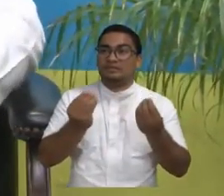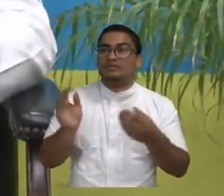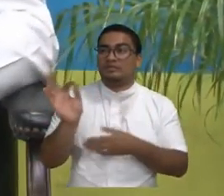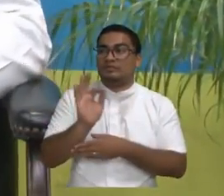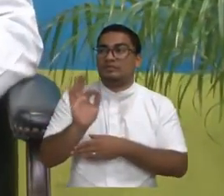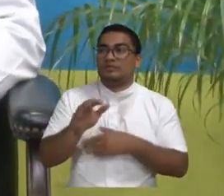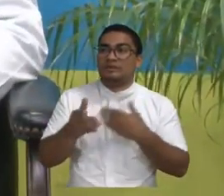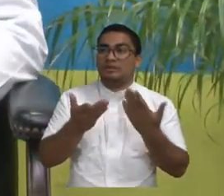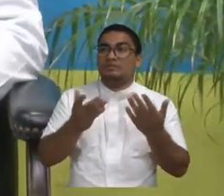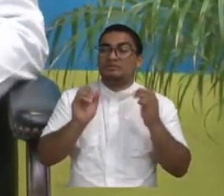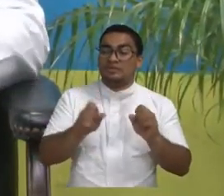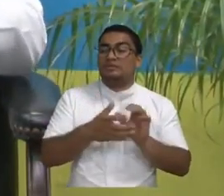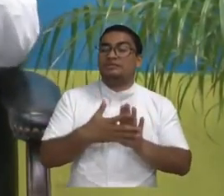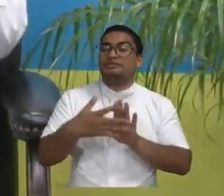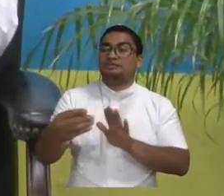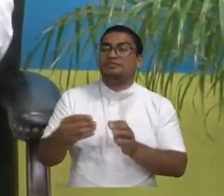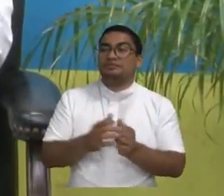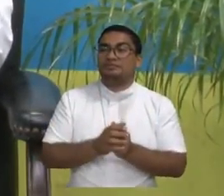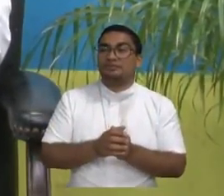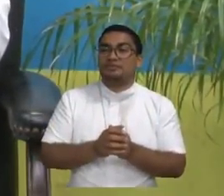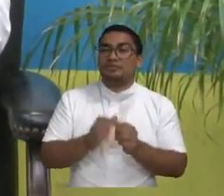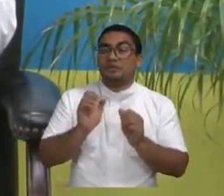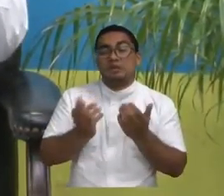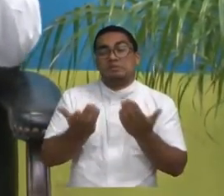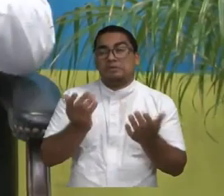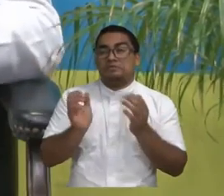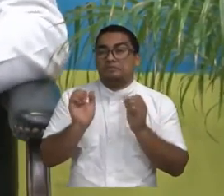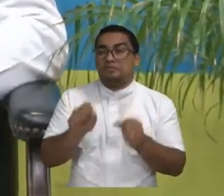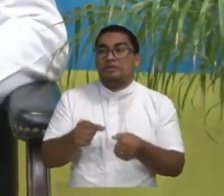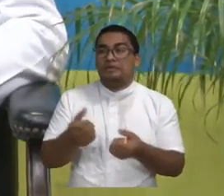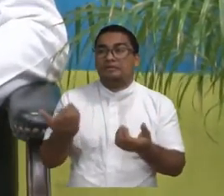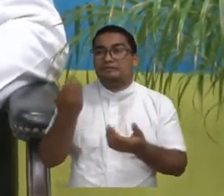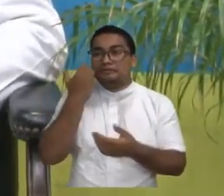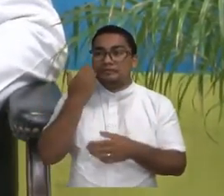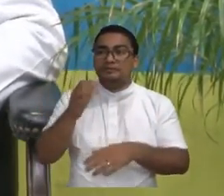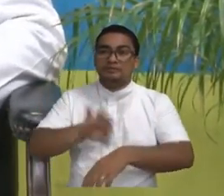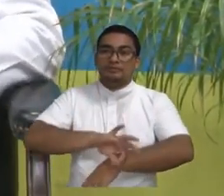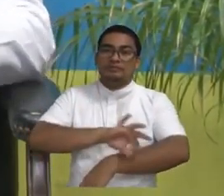poder contagiarse. Es decir, usted puede tener lepra y no necesariamente va a